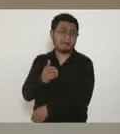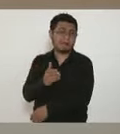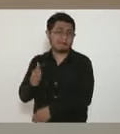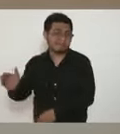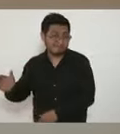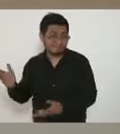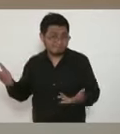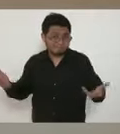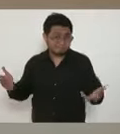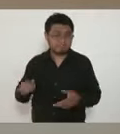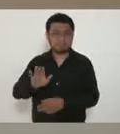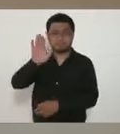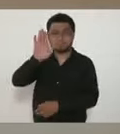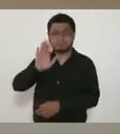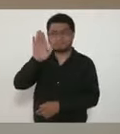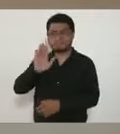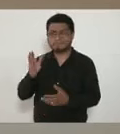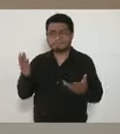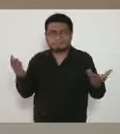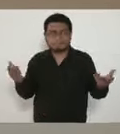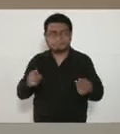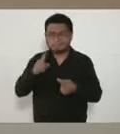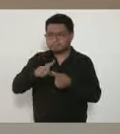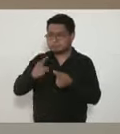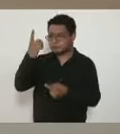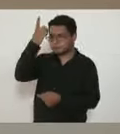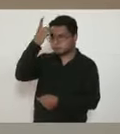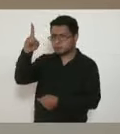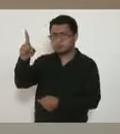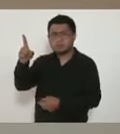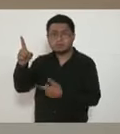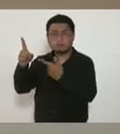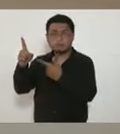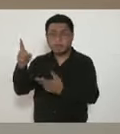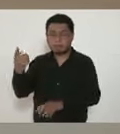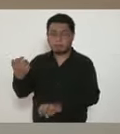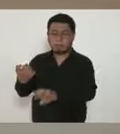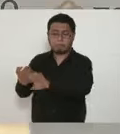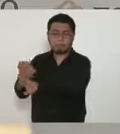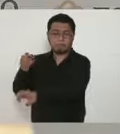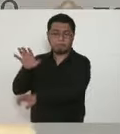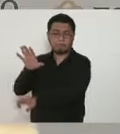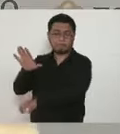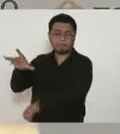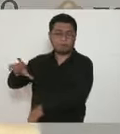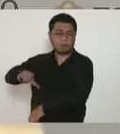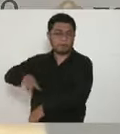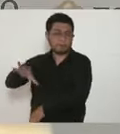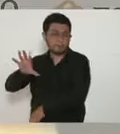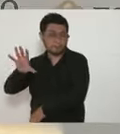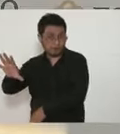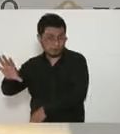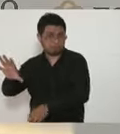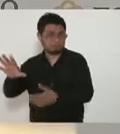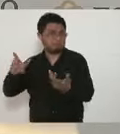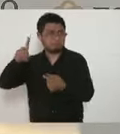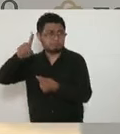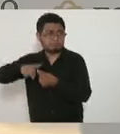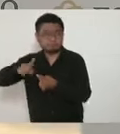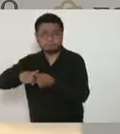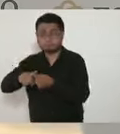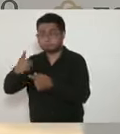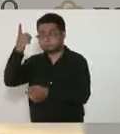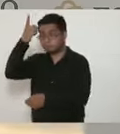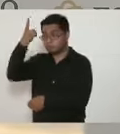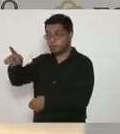como propiedad del Estado, bajo dominio